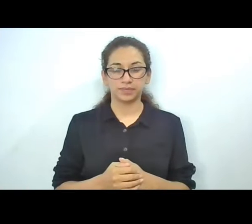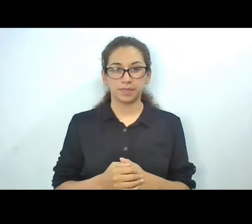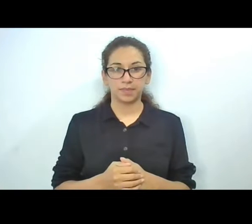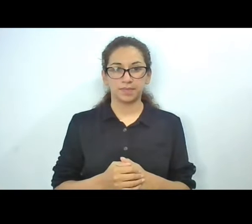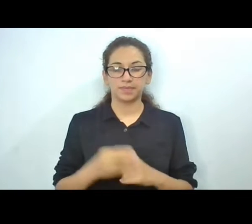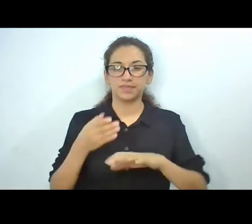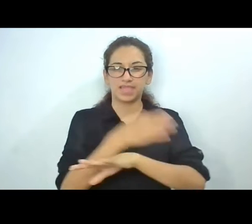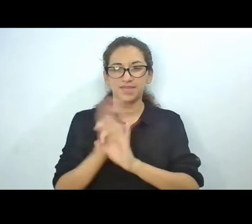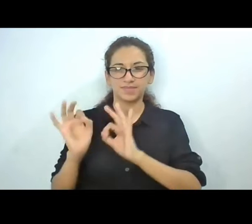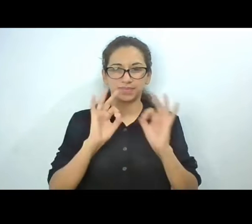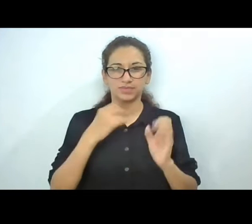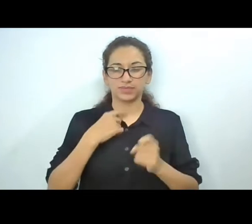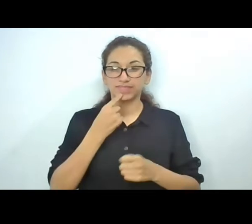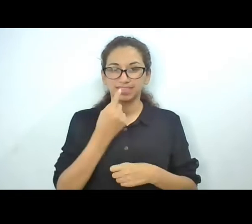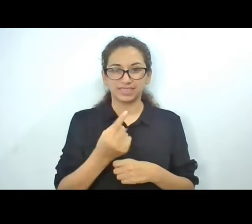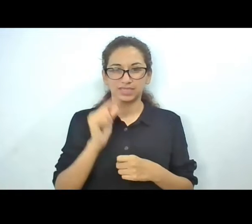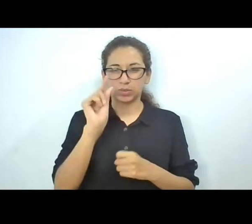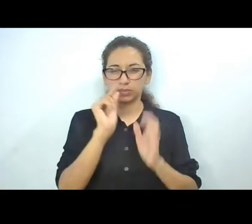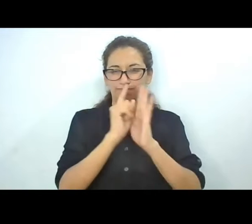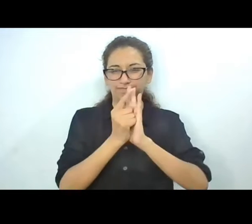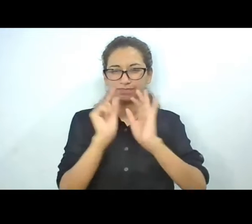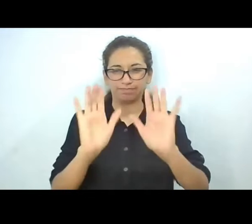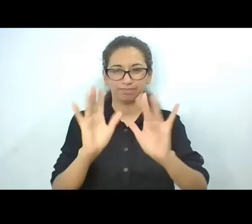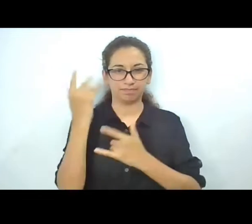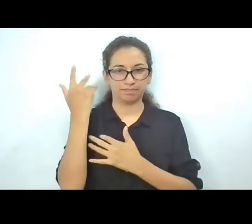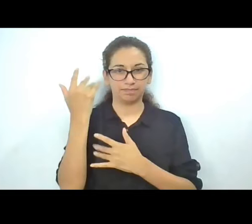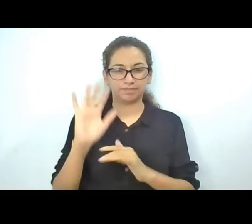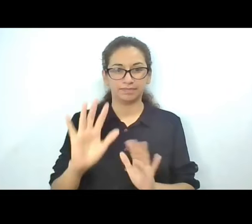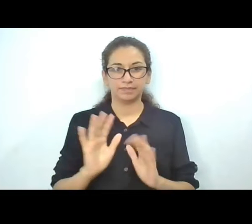venimos diciendo. A ver, un segundo.